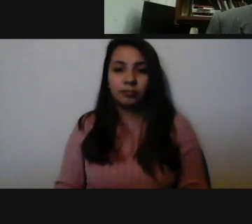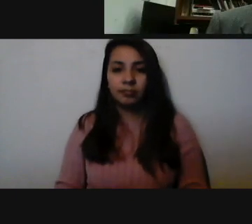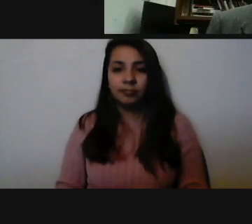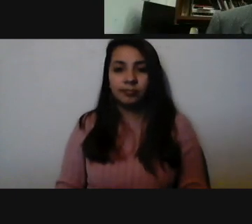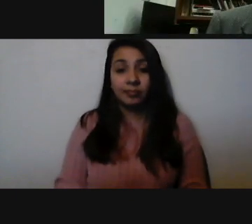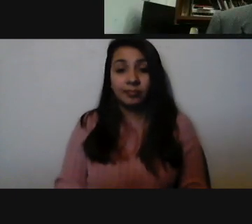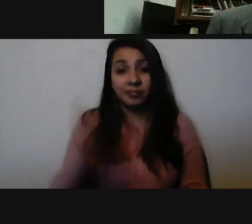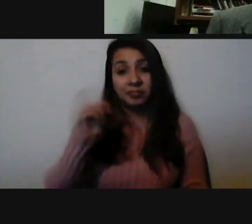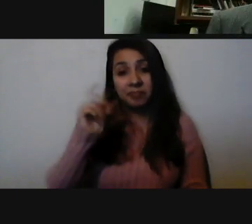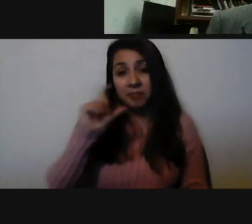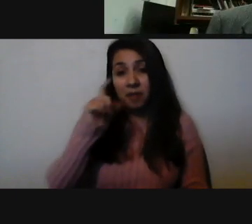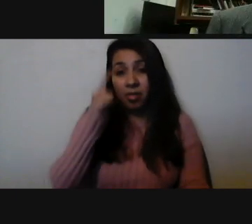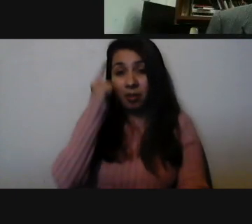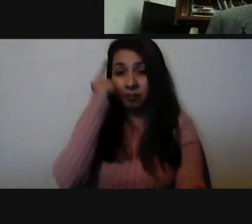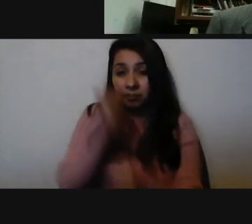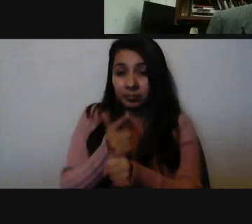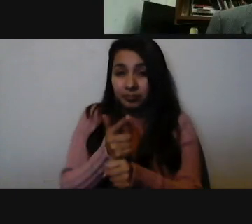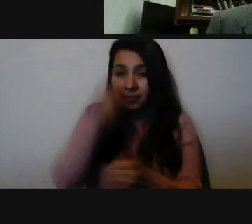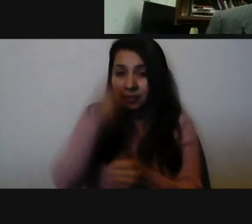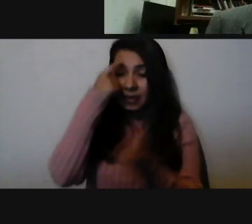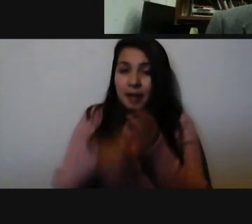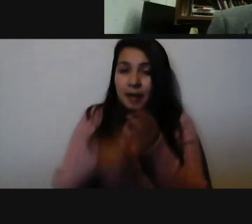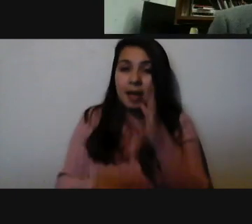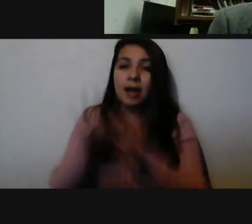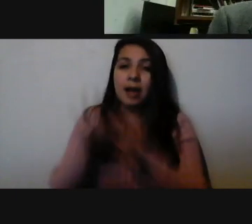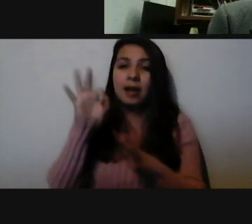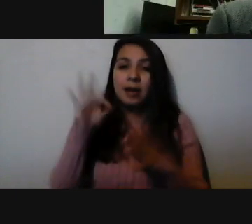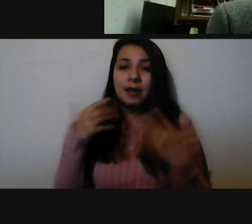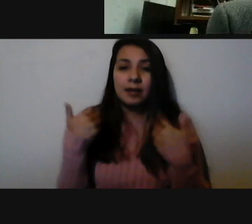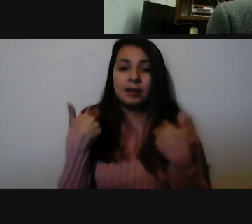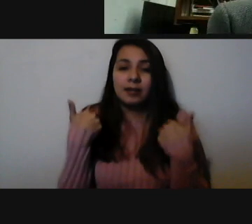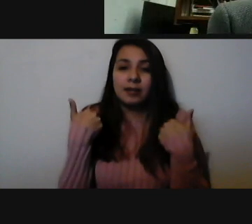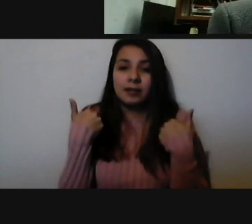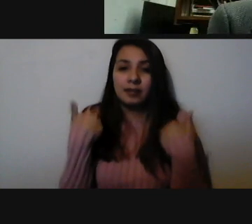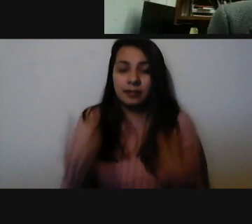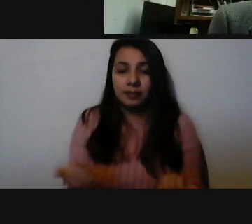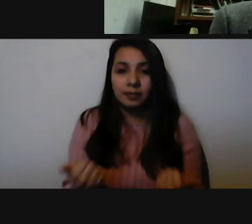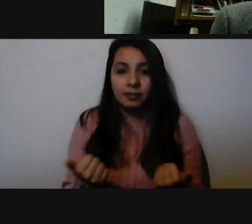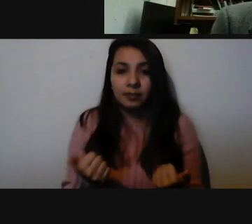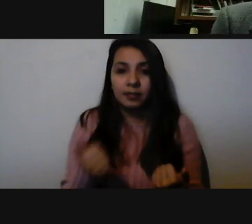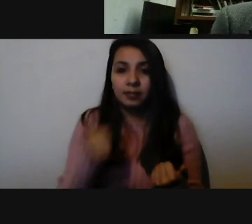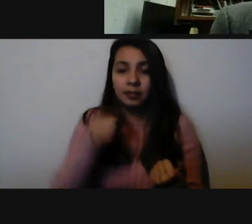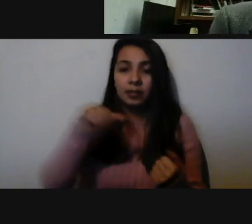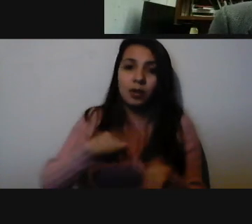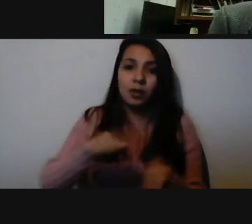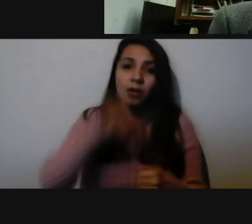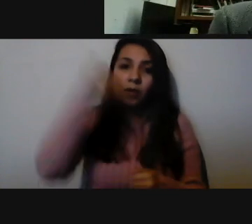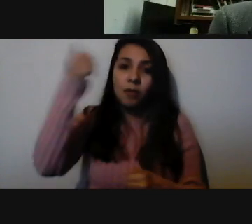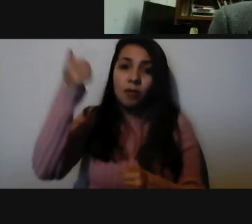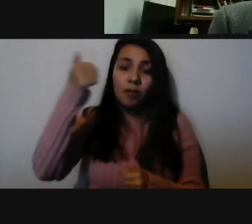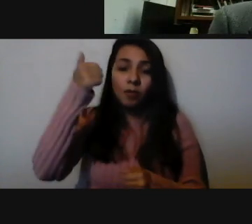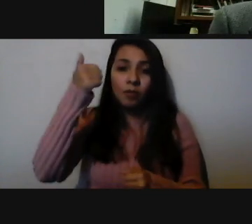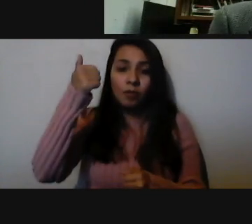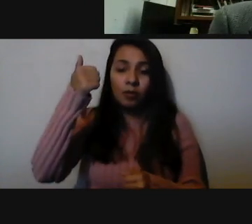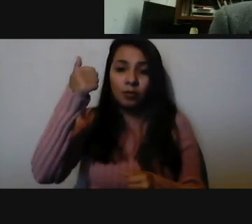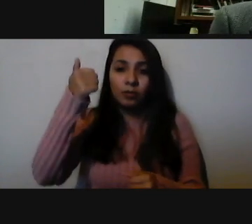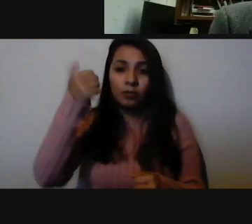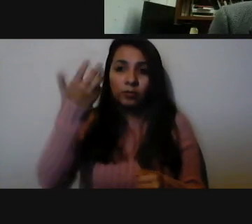azúcares? ¿No? Sí, cuando sepamos eso, yo creo que vamos a entender si